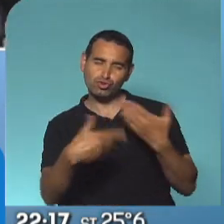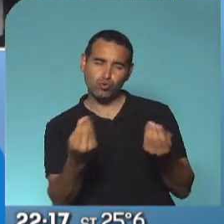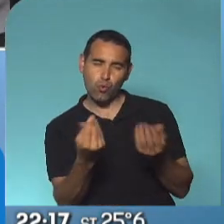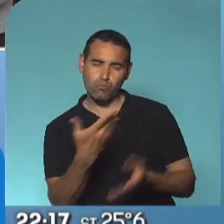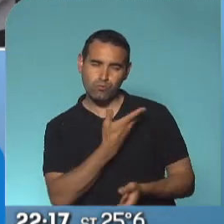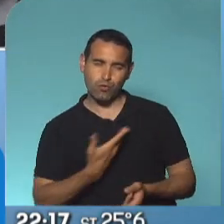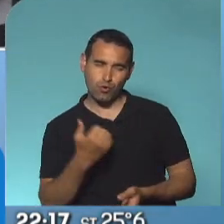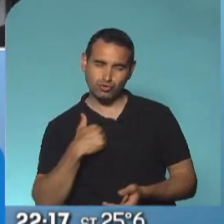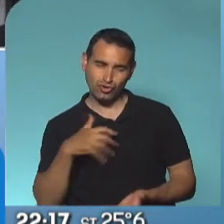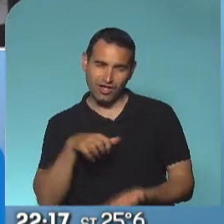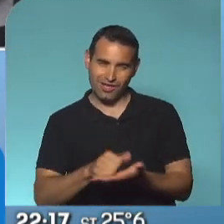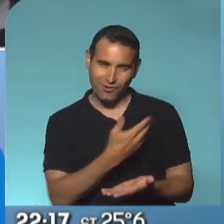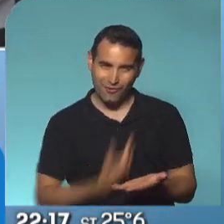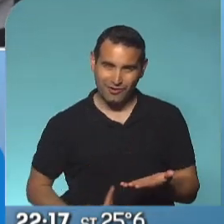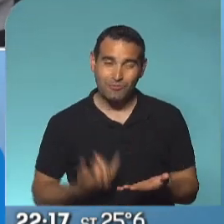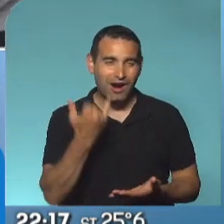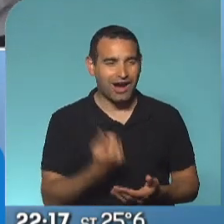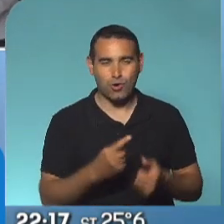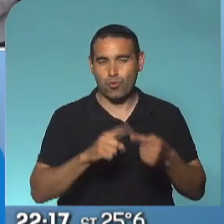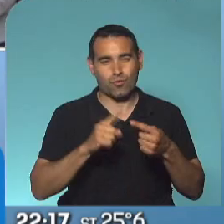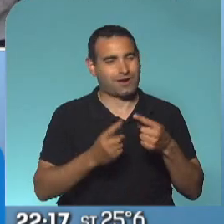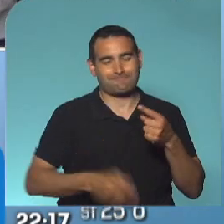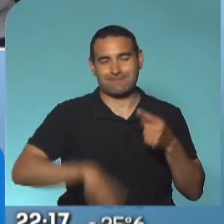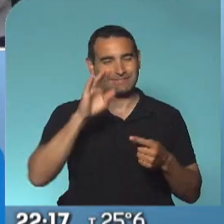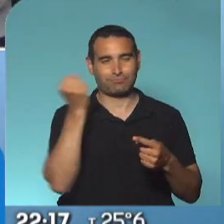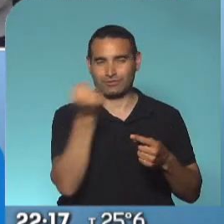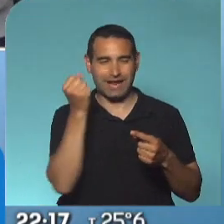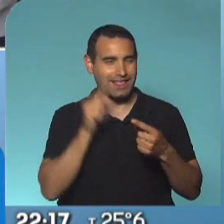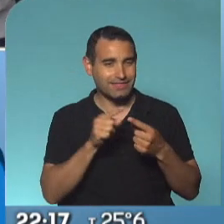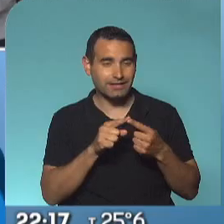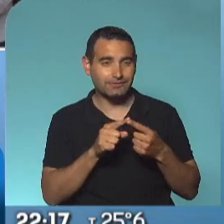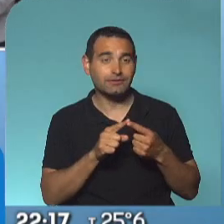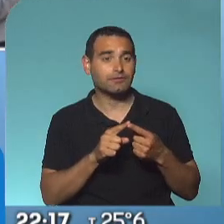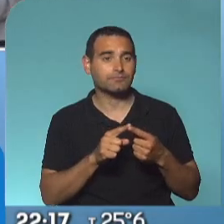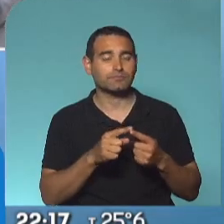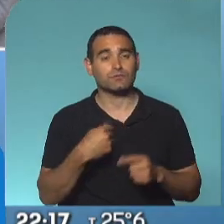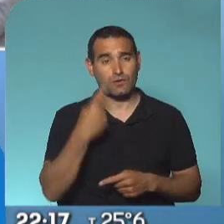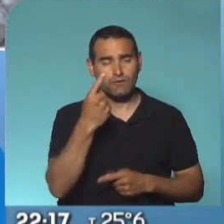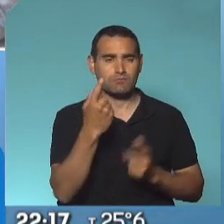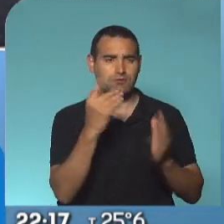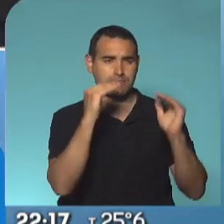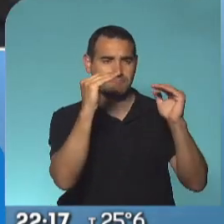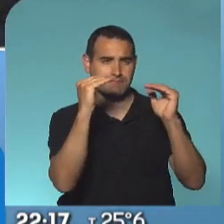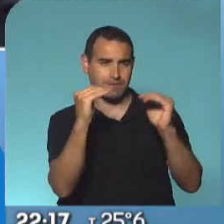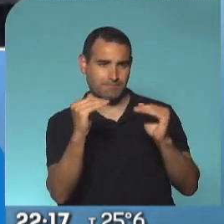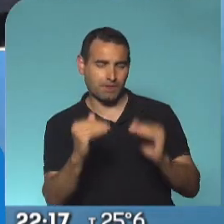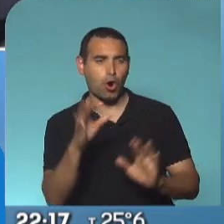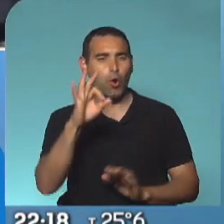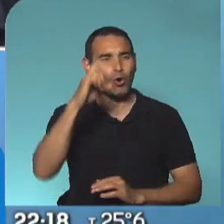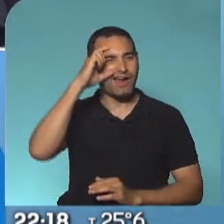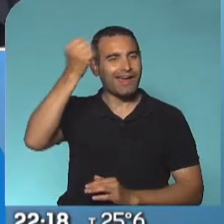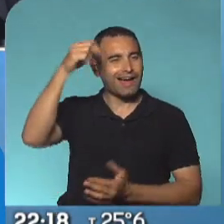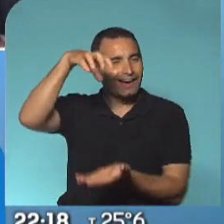Estado. Pero siempre hay una que determina. ¿Cuál de todas? Y si uno tuviera que jerarquizar la posición de la